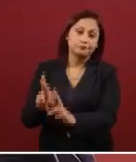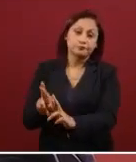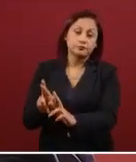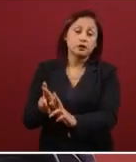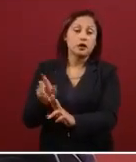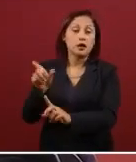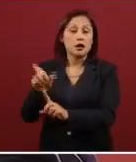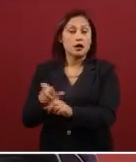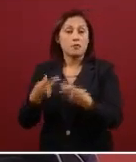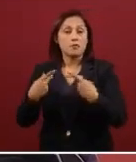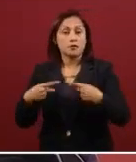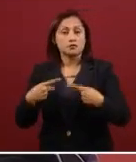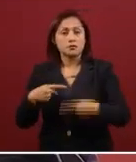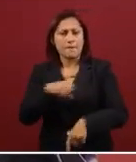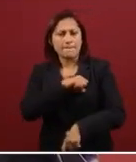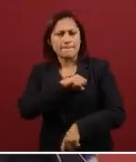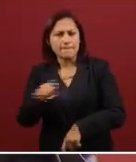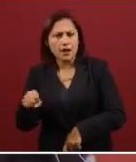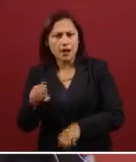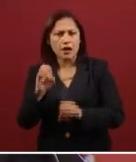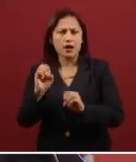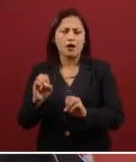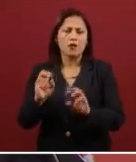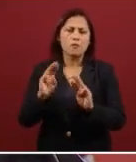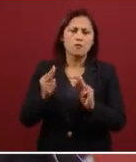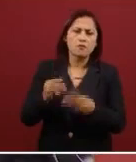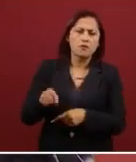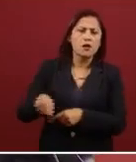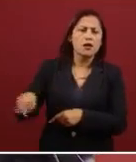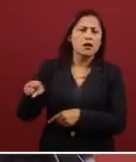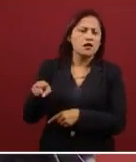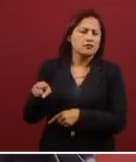delincuentes. Es un estado de derecho,